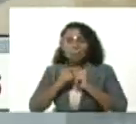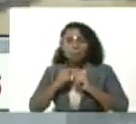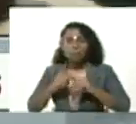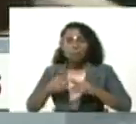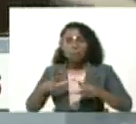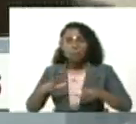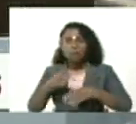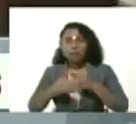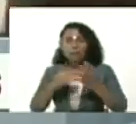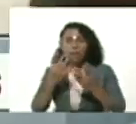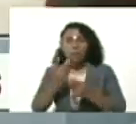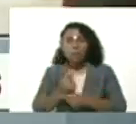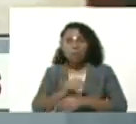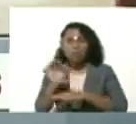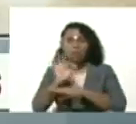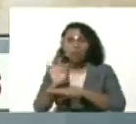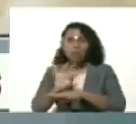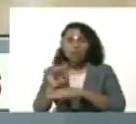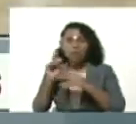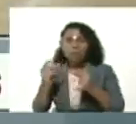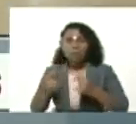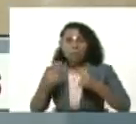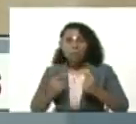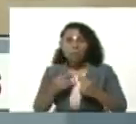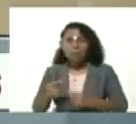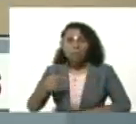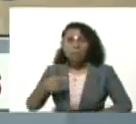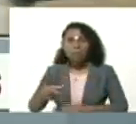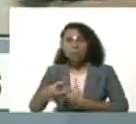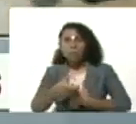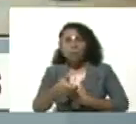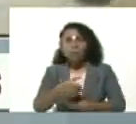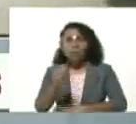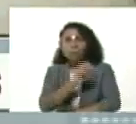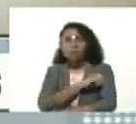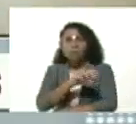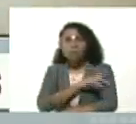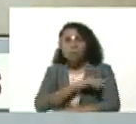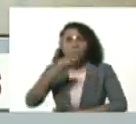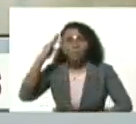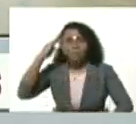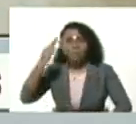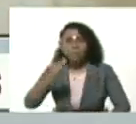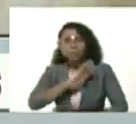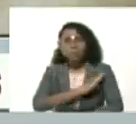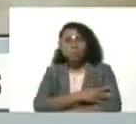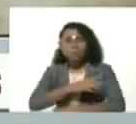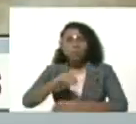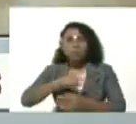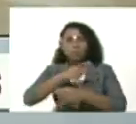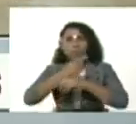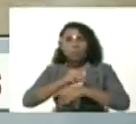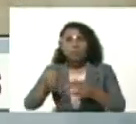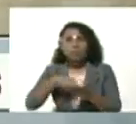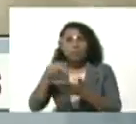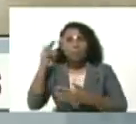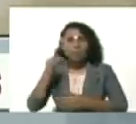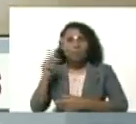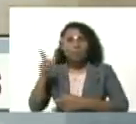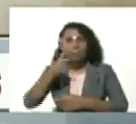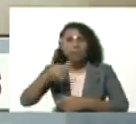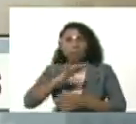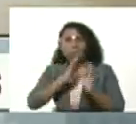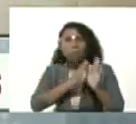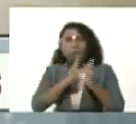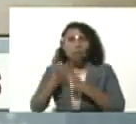despliegue, número de funcionarios que están activados entre bomberos, protección civil, Fuerza Armada Nacional Bolivariana, policía, pueblo organizado,